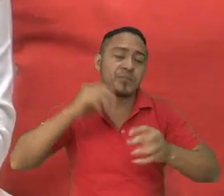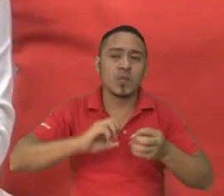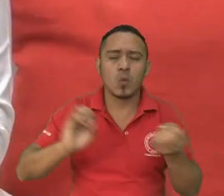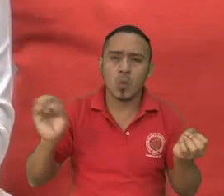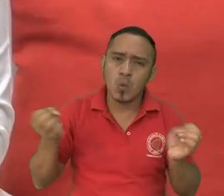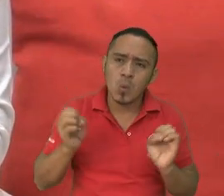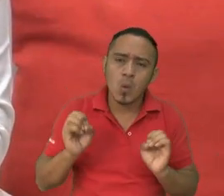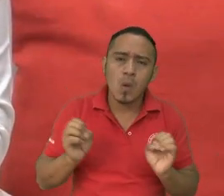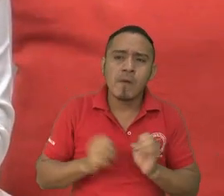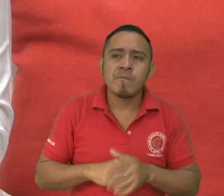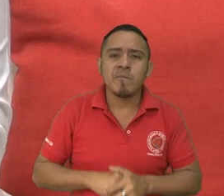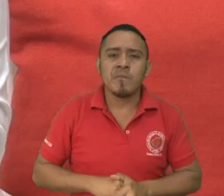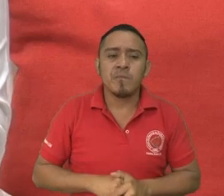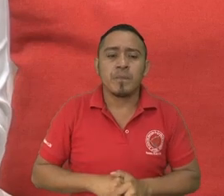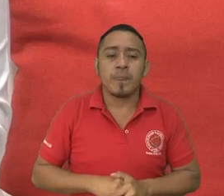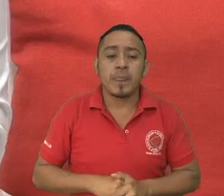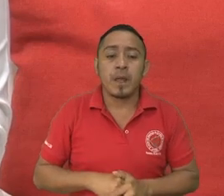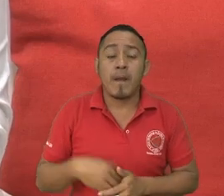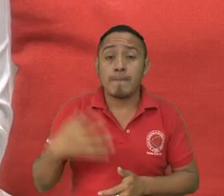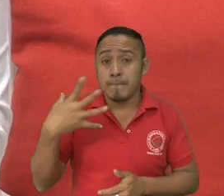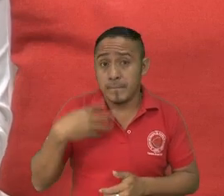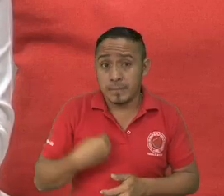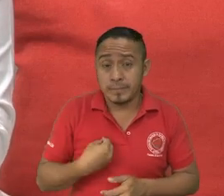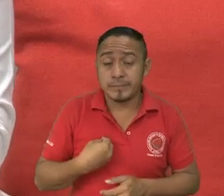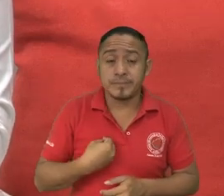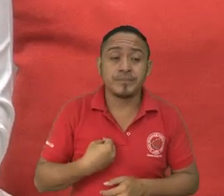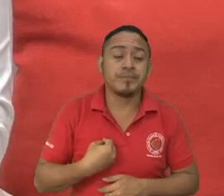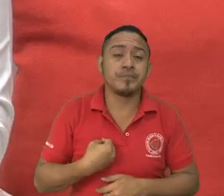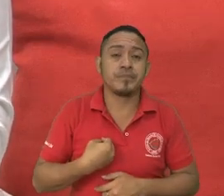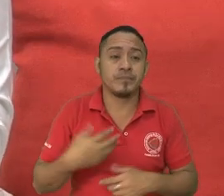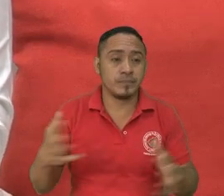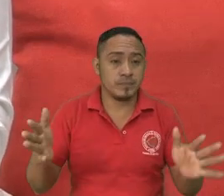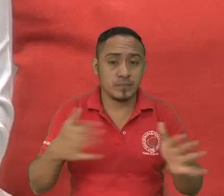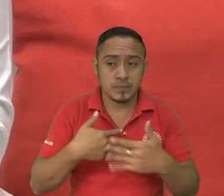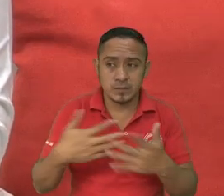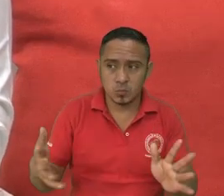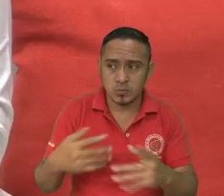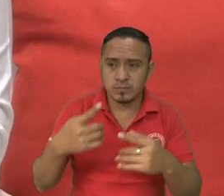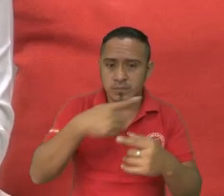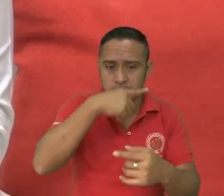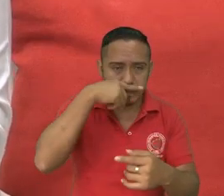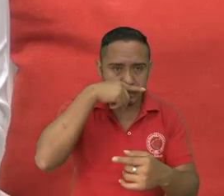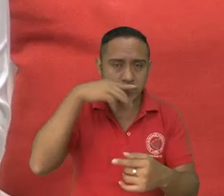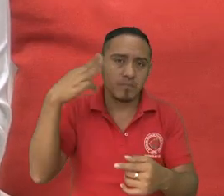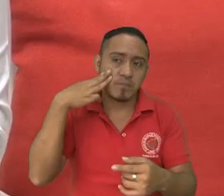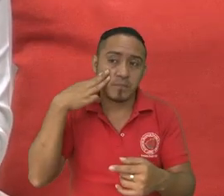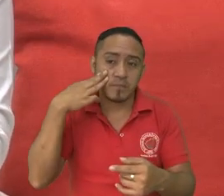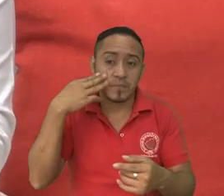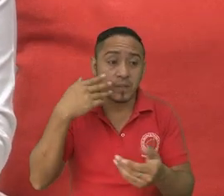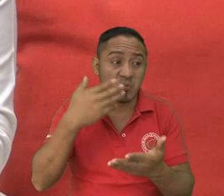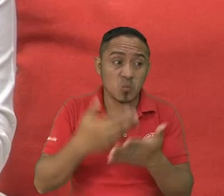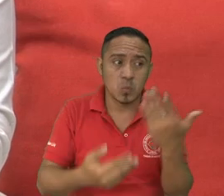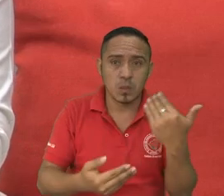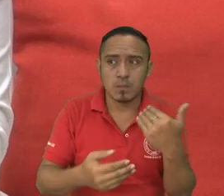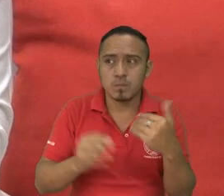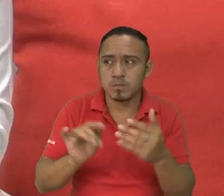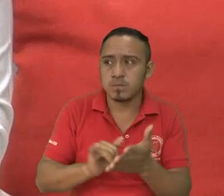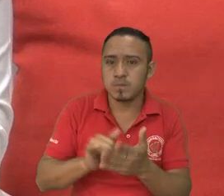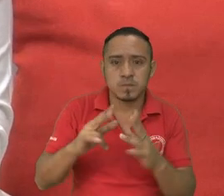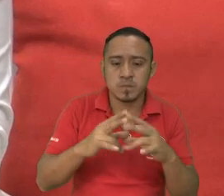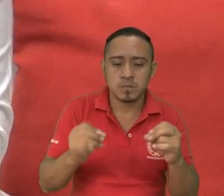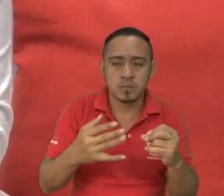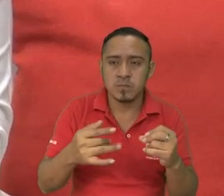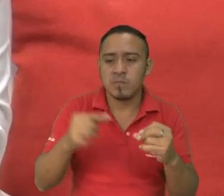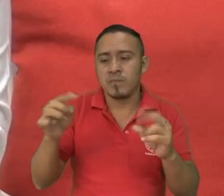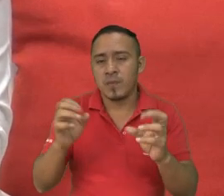hay por ejemplo, como me decía anteriormente, o mamá o papá no están, están ausentes, o ya fallecieron, o están fuera del país, en